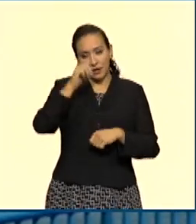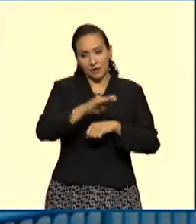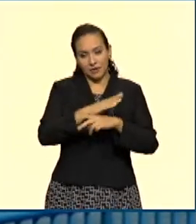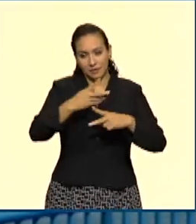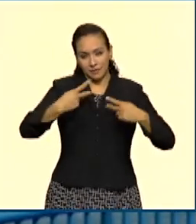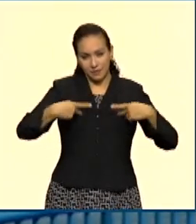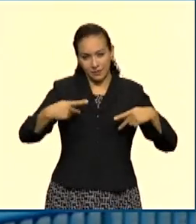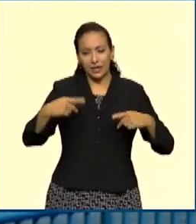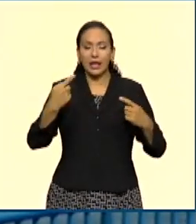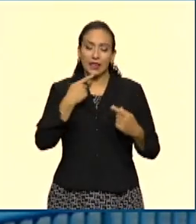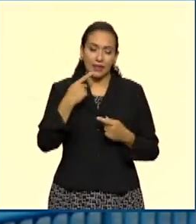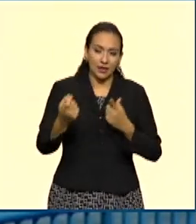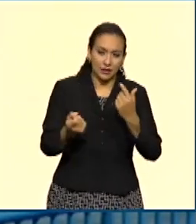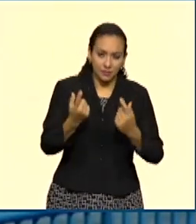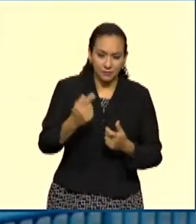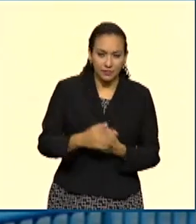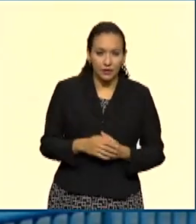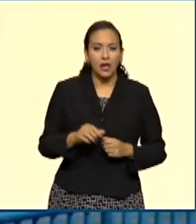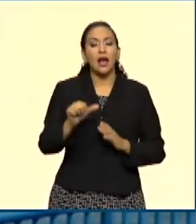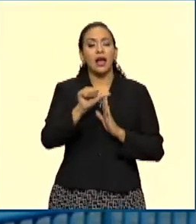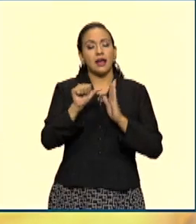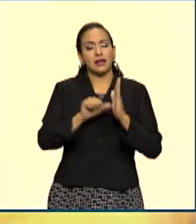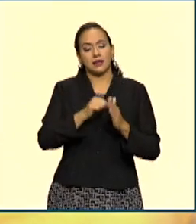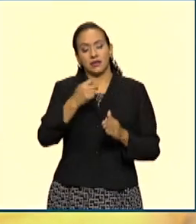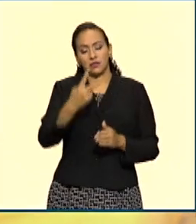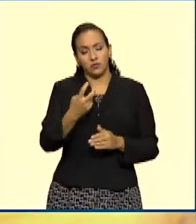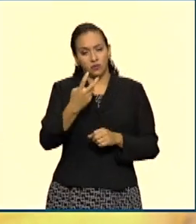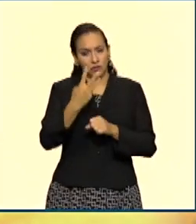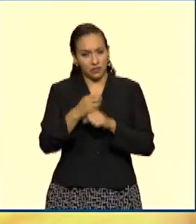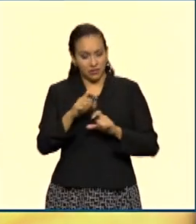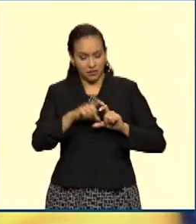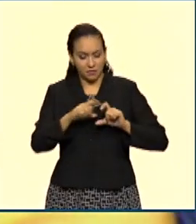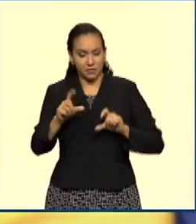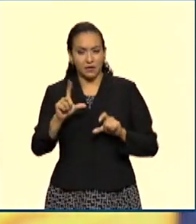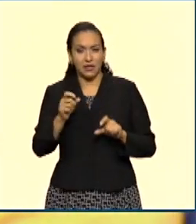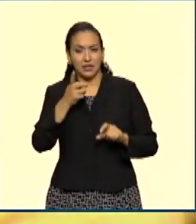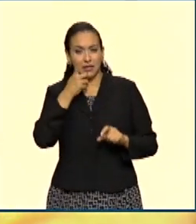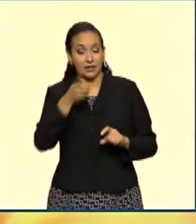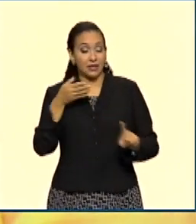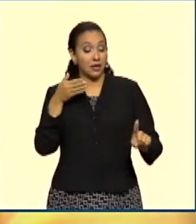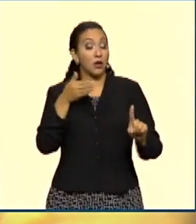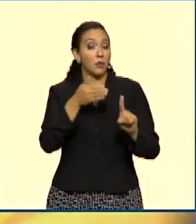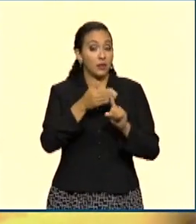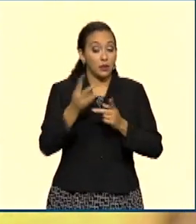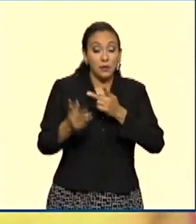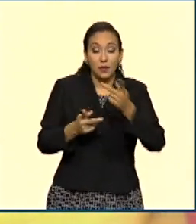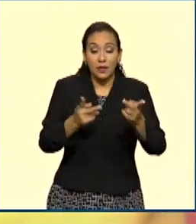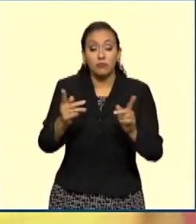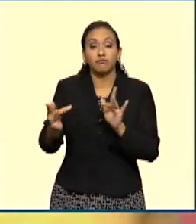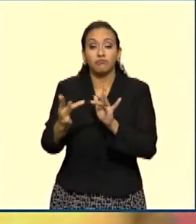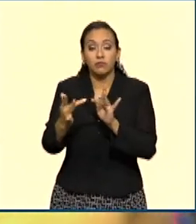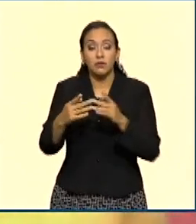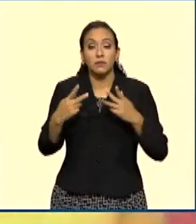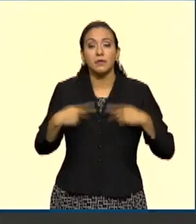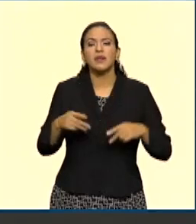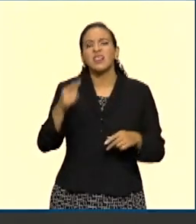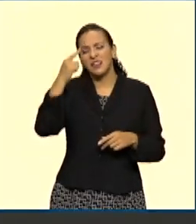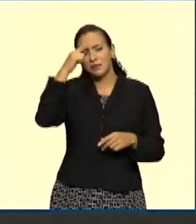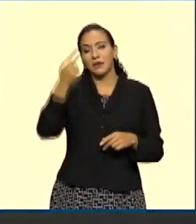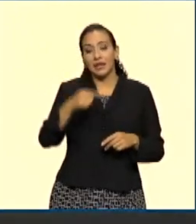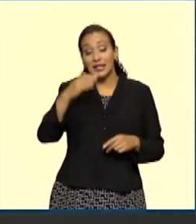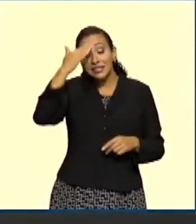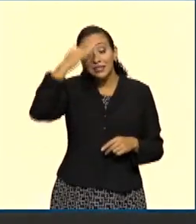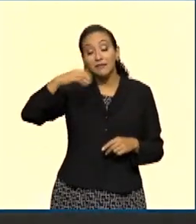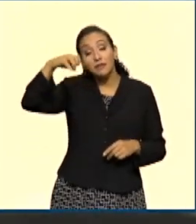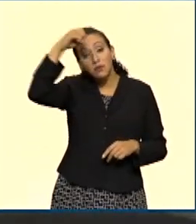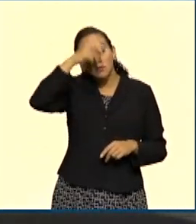Corte invalidó los párrafos segundo y tercero del artículo 20, que establecían que el objetivo de las consultas era recabar las opiniones y